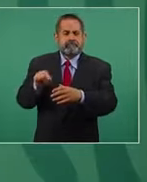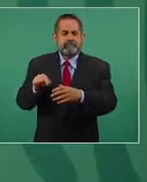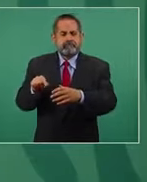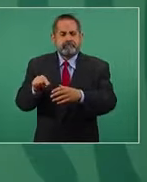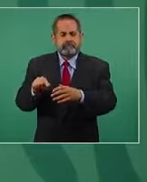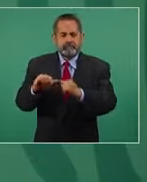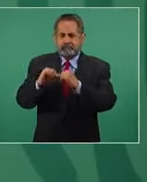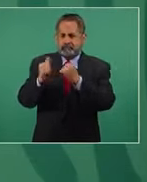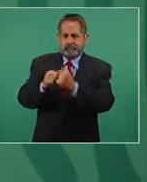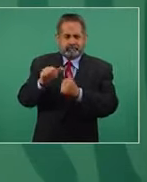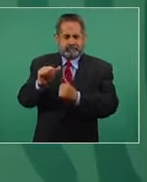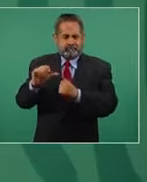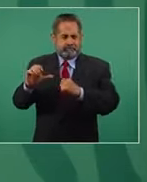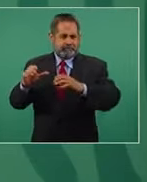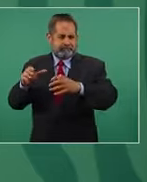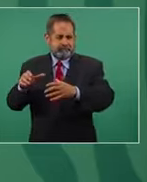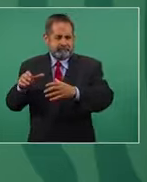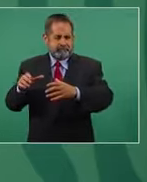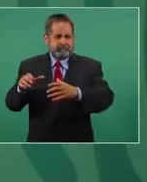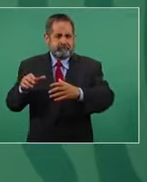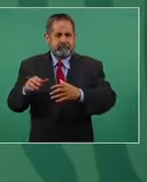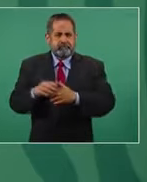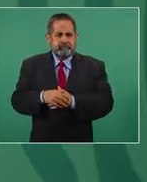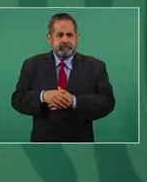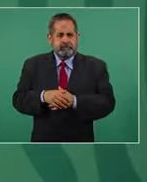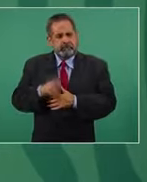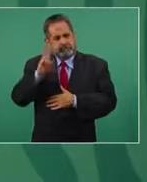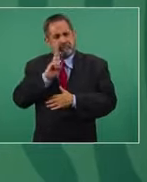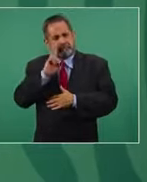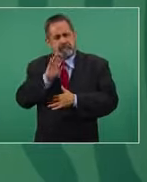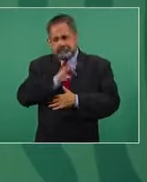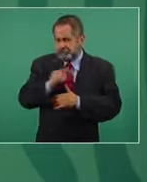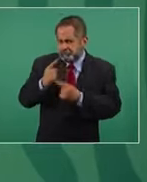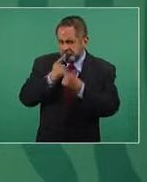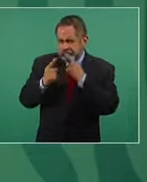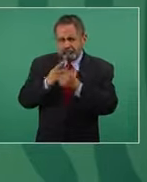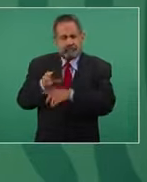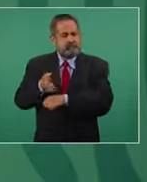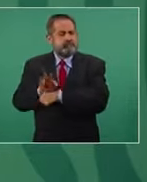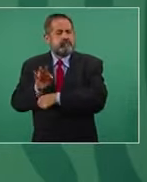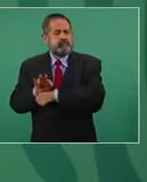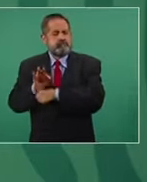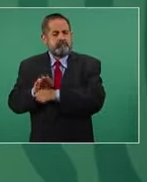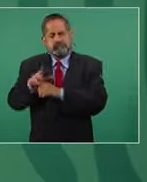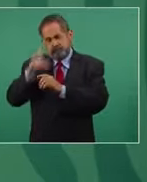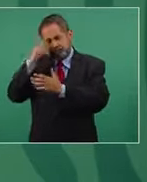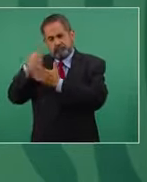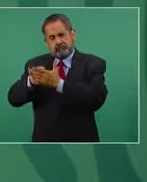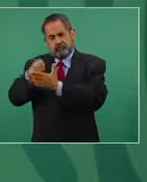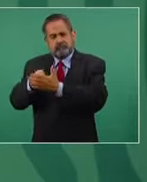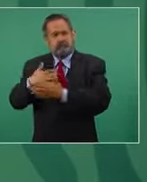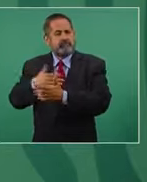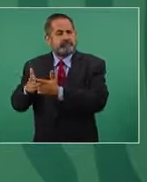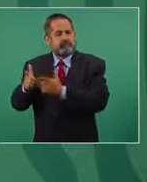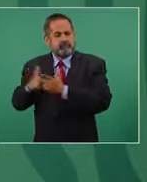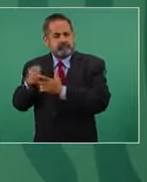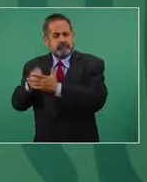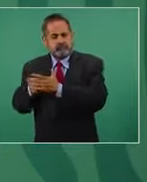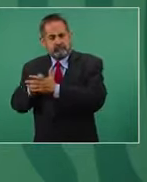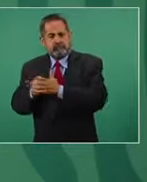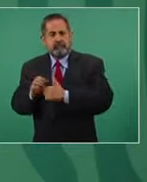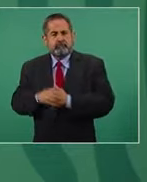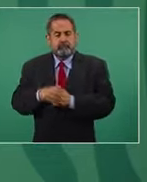organización social, ¿sí?, se puede defender la causa de un grupo, pero cuando